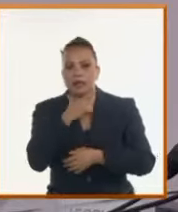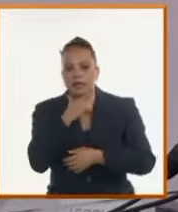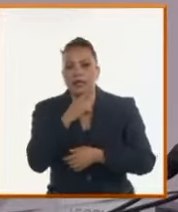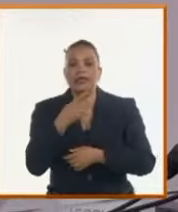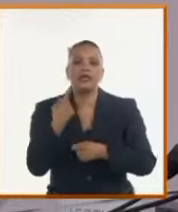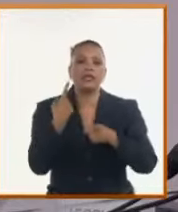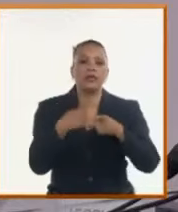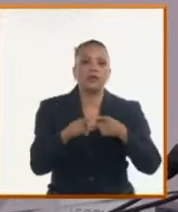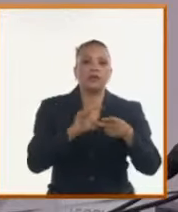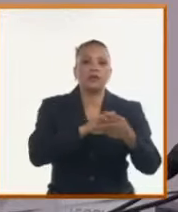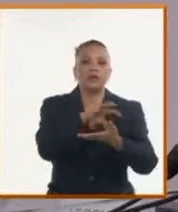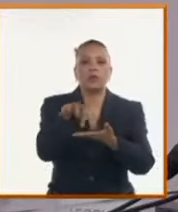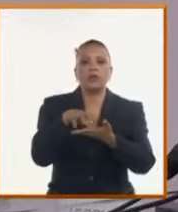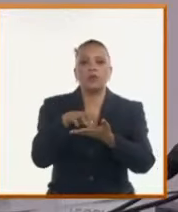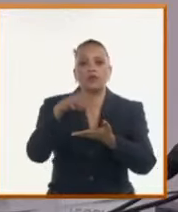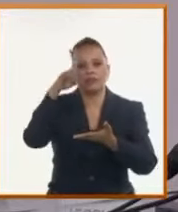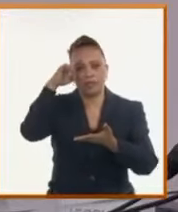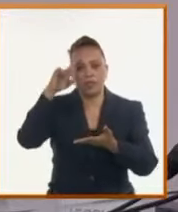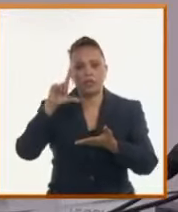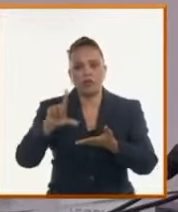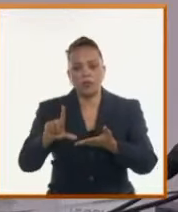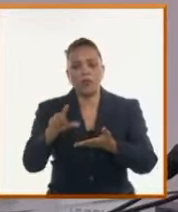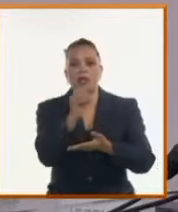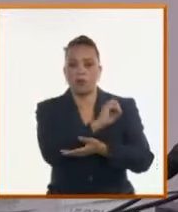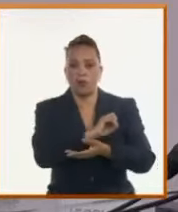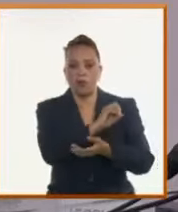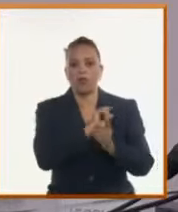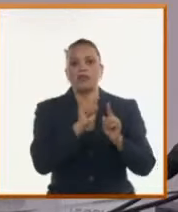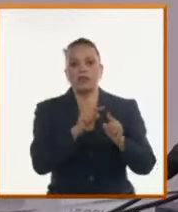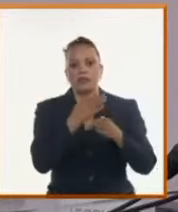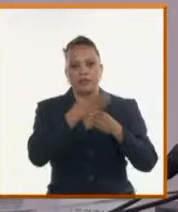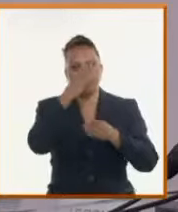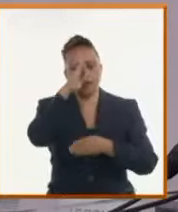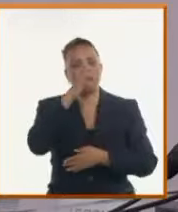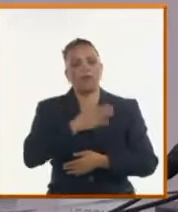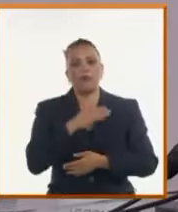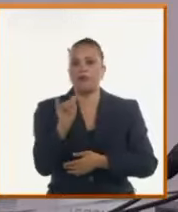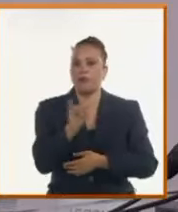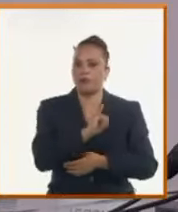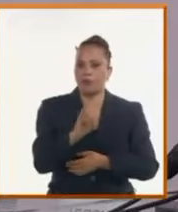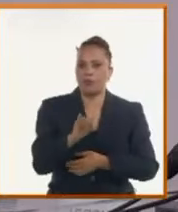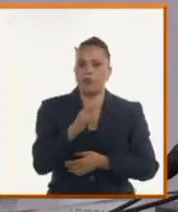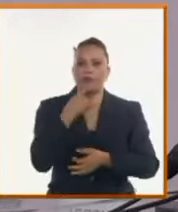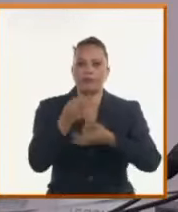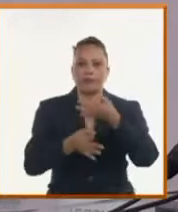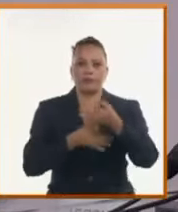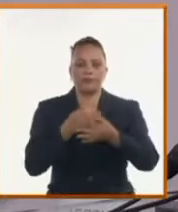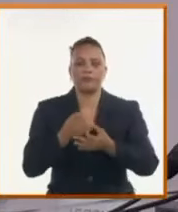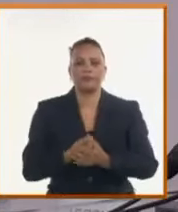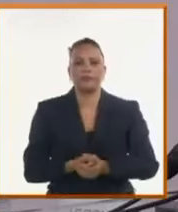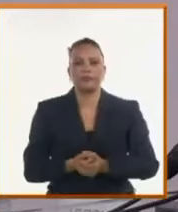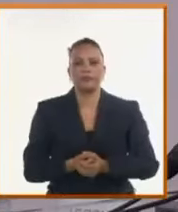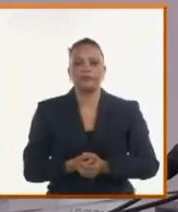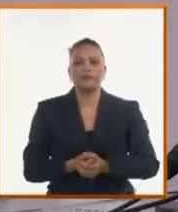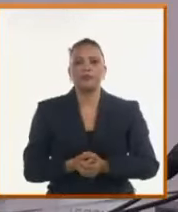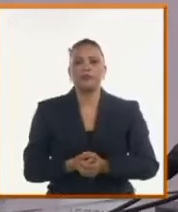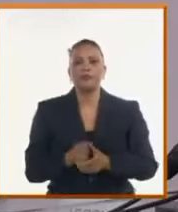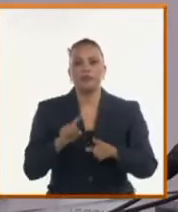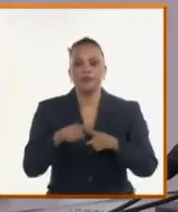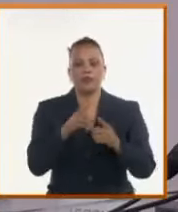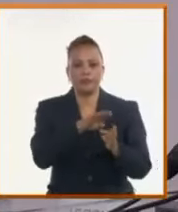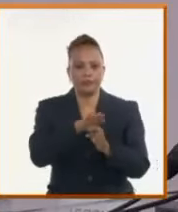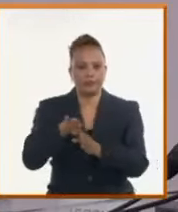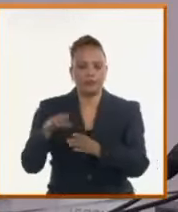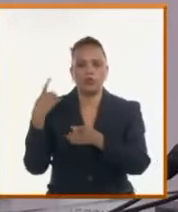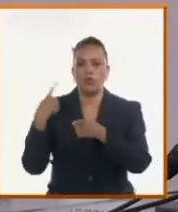el Oriente del país y segir recordando la visitas que el comandante jefe hizo a ese lugar por su parte Gladis Miguelina Pérez